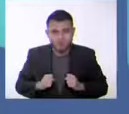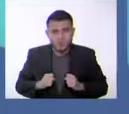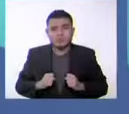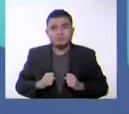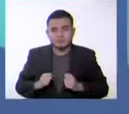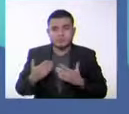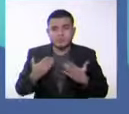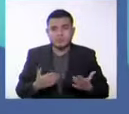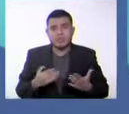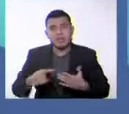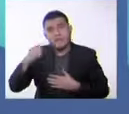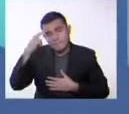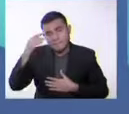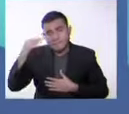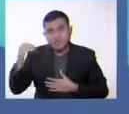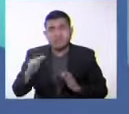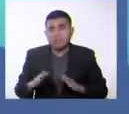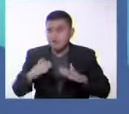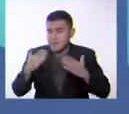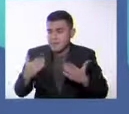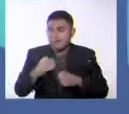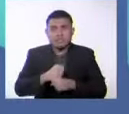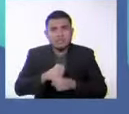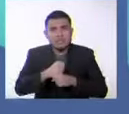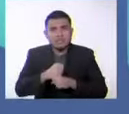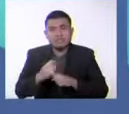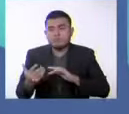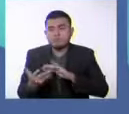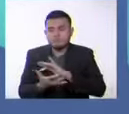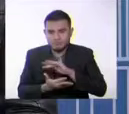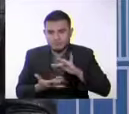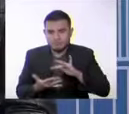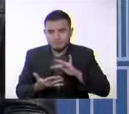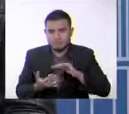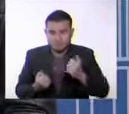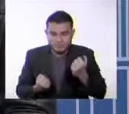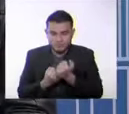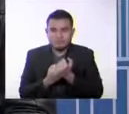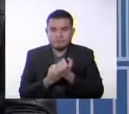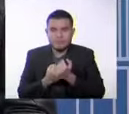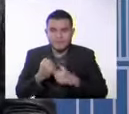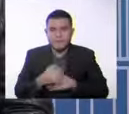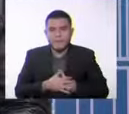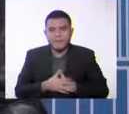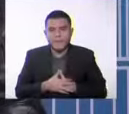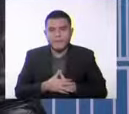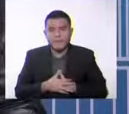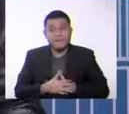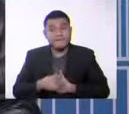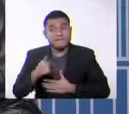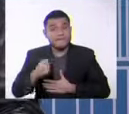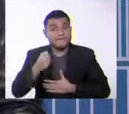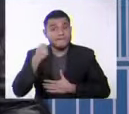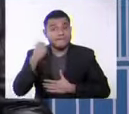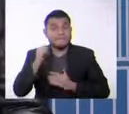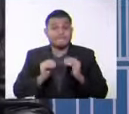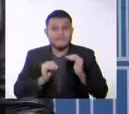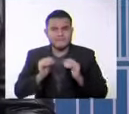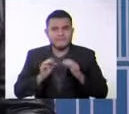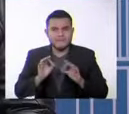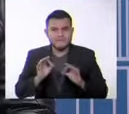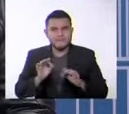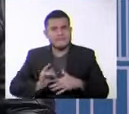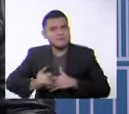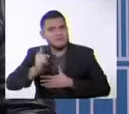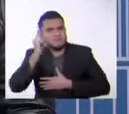de políticas para garantizar un medio ambiente sustentable. Sustentable. Y algo súper importante también, maestra,